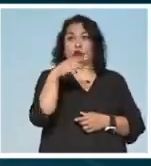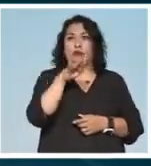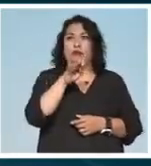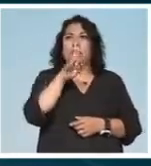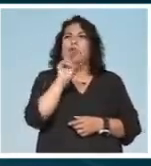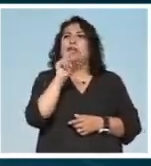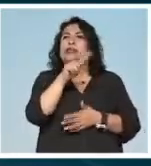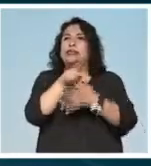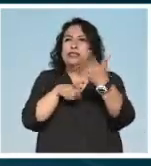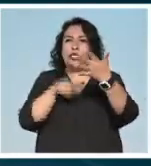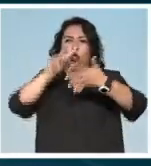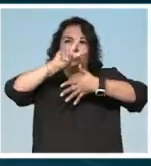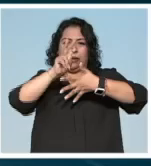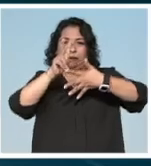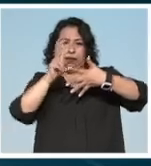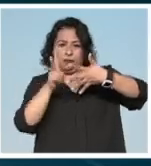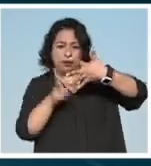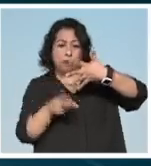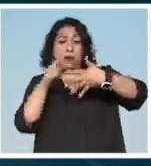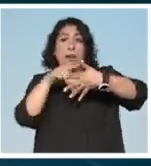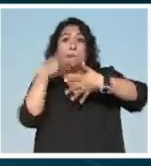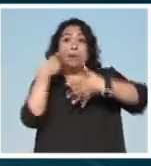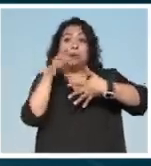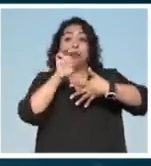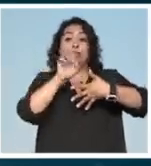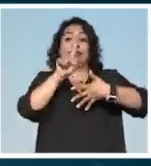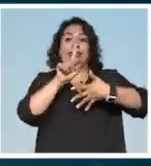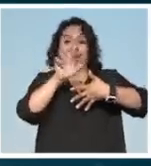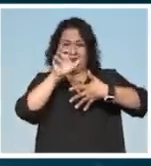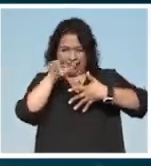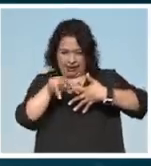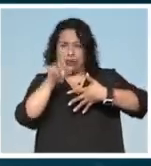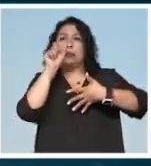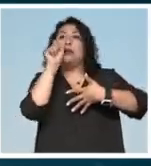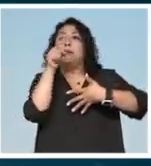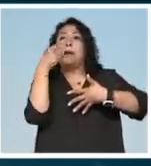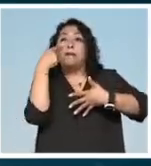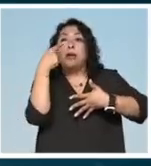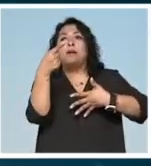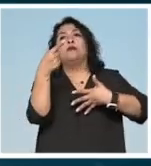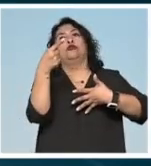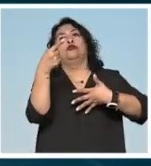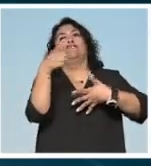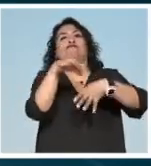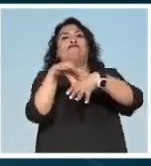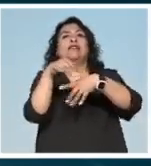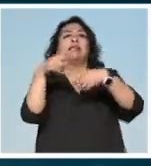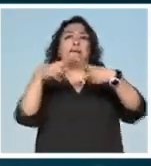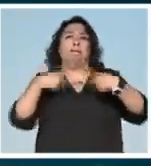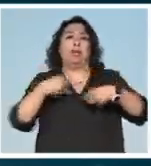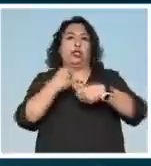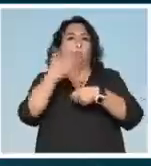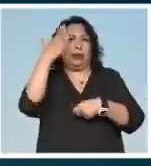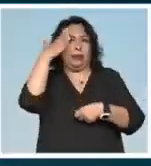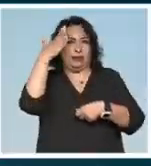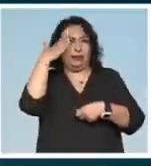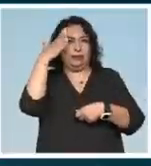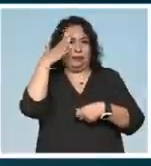son 5 núcleos temáticos que dan cuenta del EZLN, pero sobre todo escuchará a los principales personajes de este